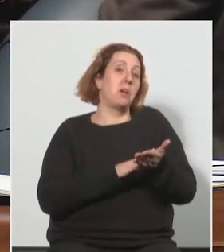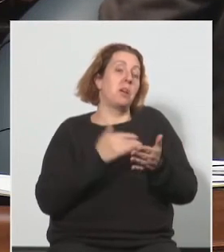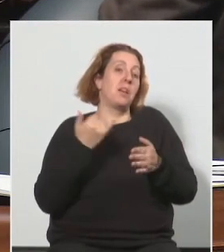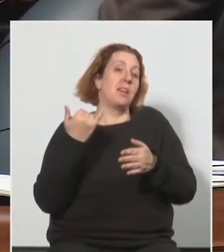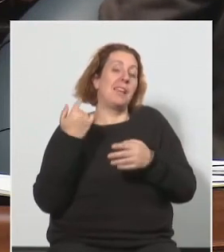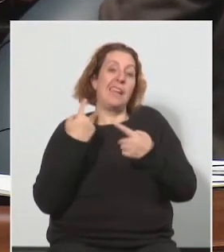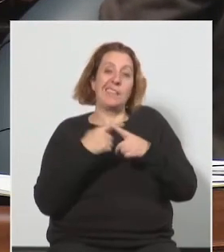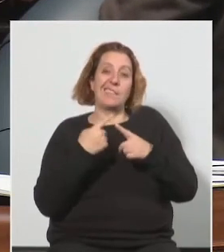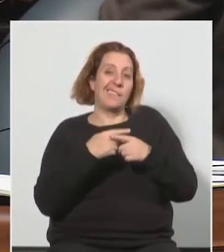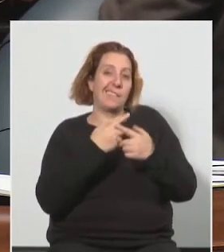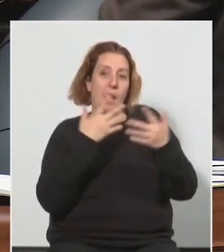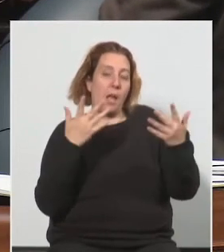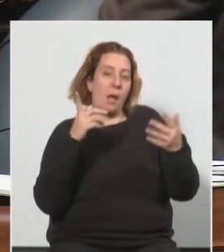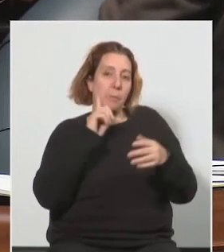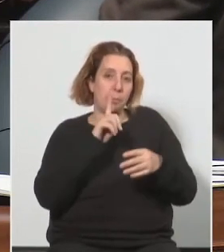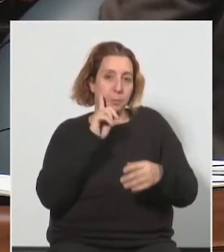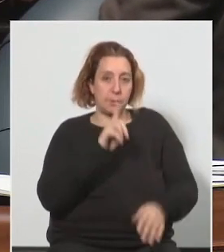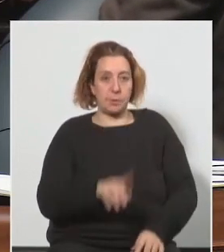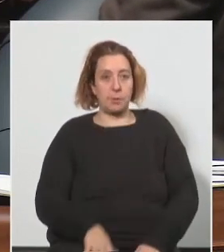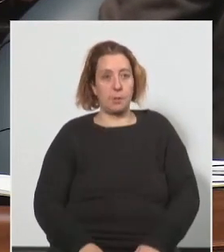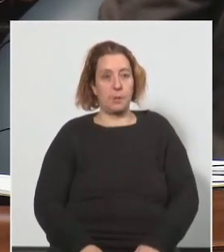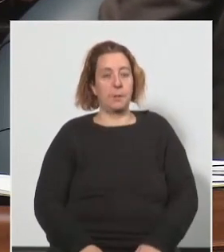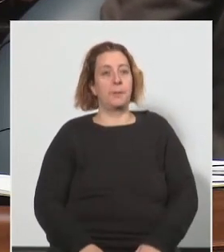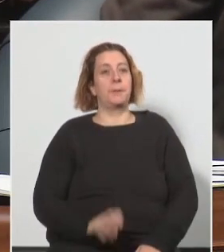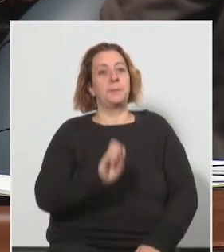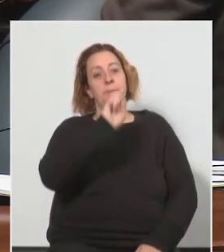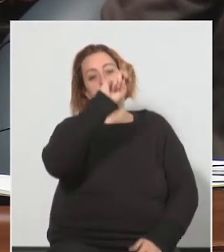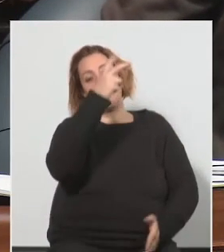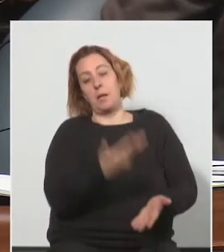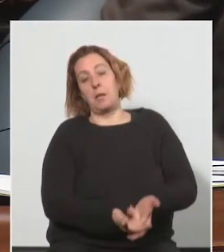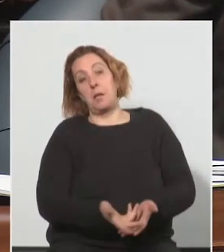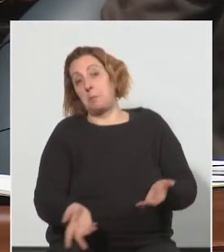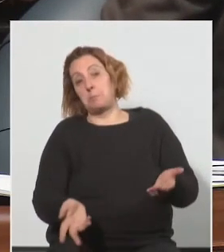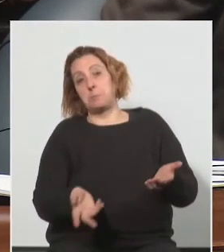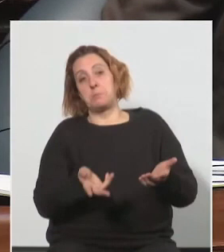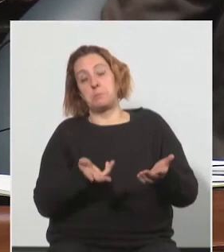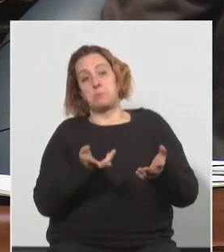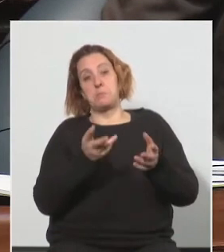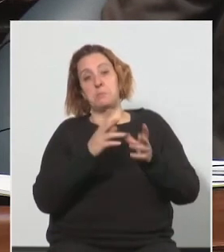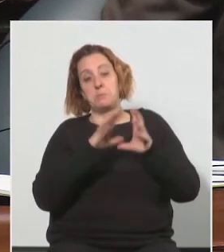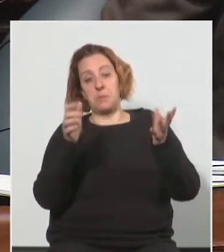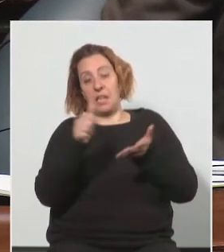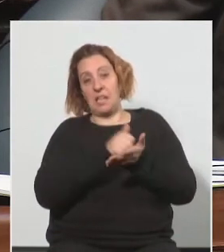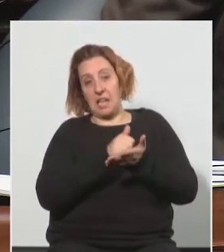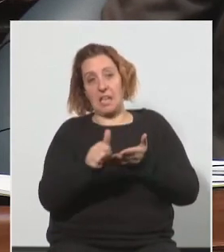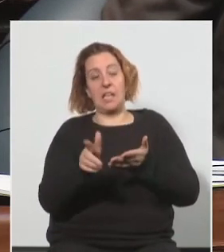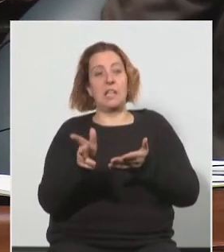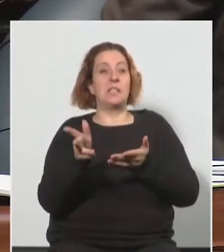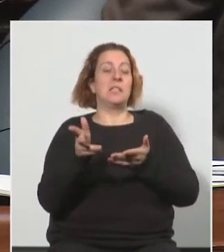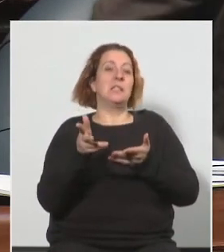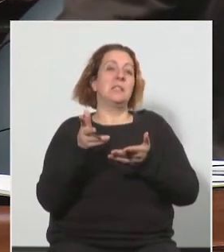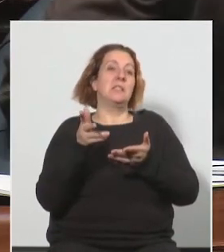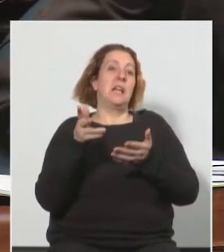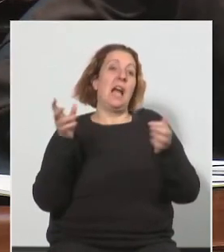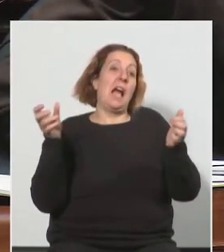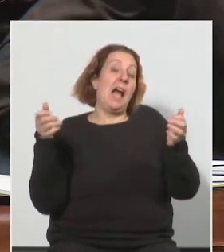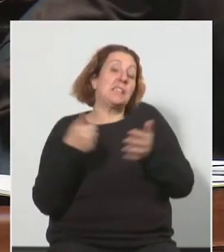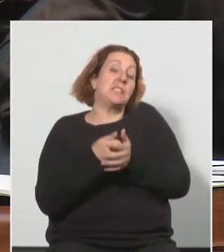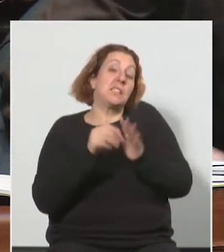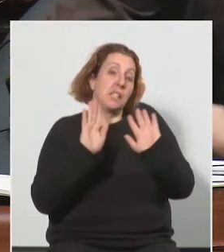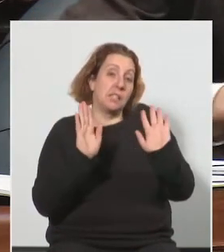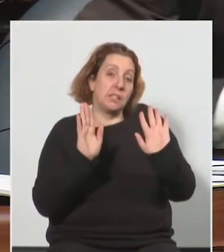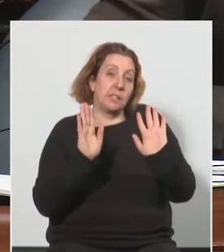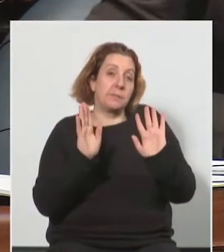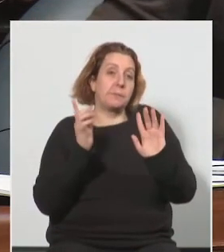dolo. La caída quedó en poco más que un accidente, altamente improbable según Putigliano, pero